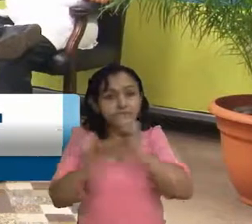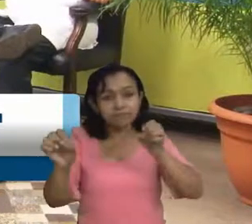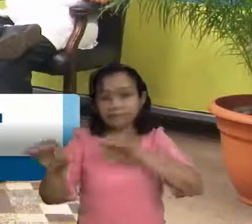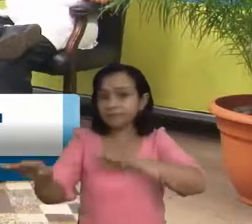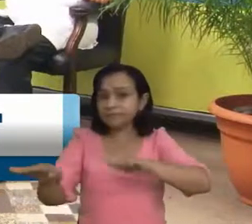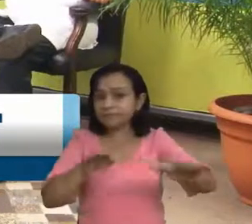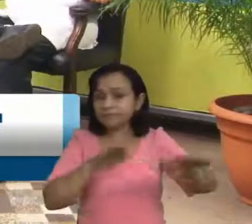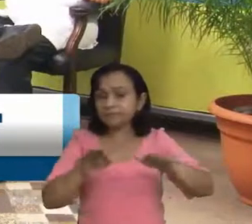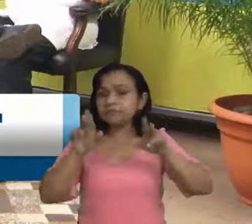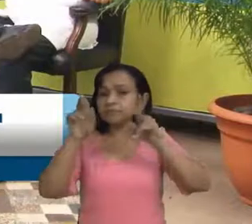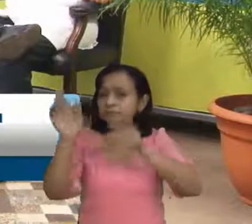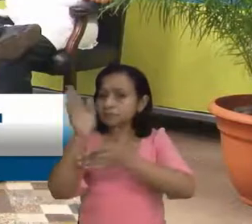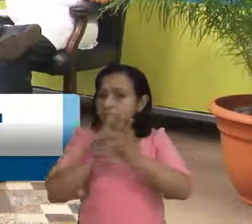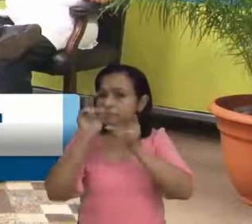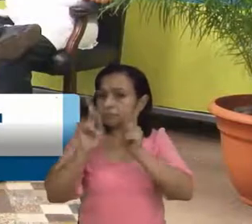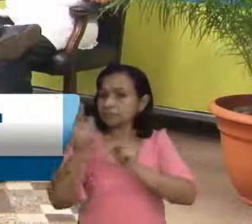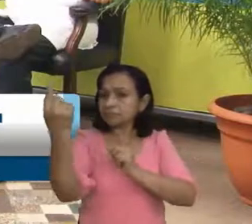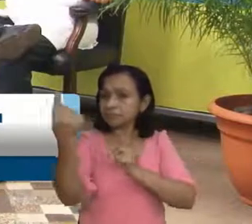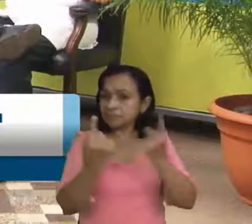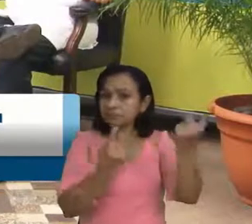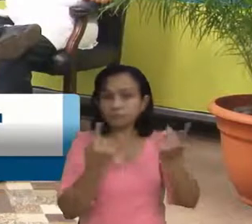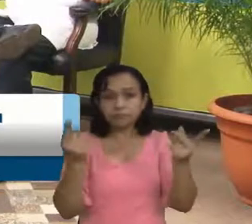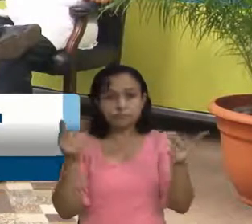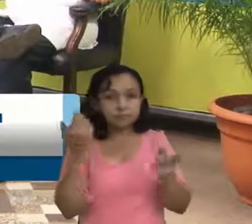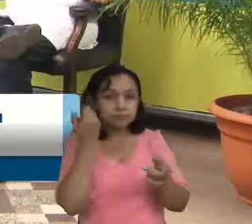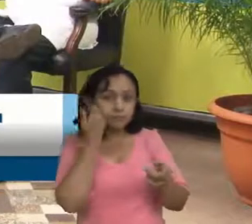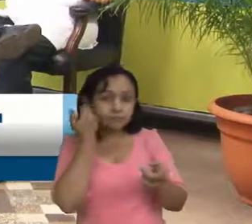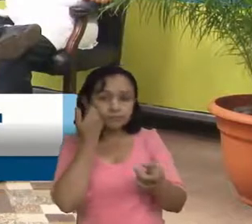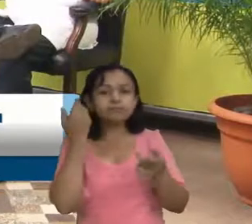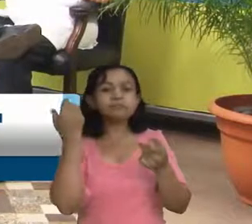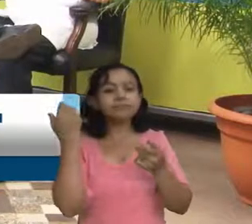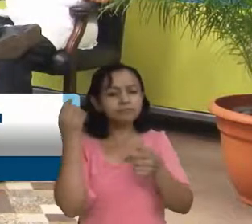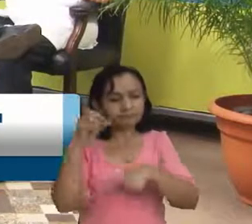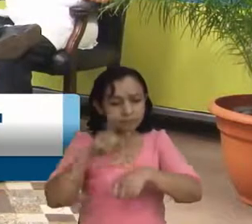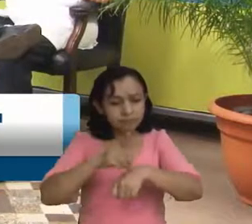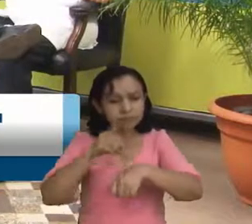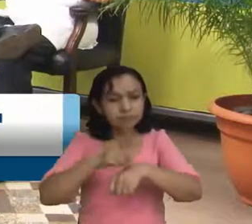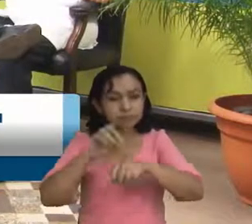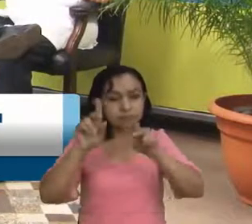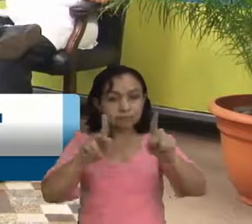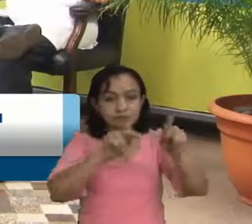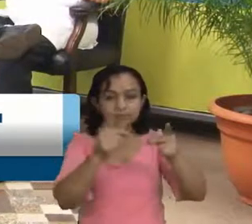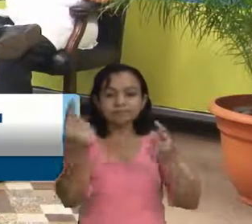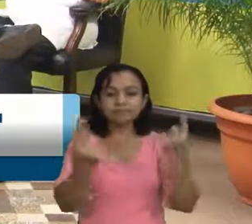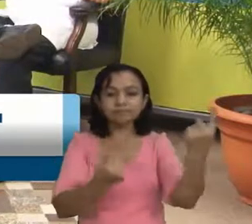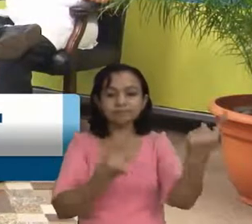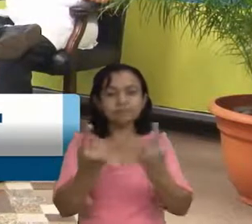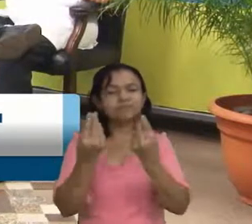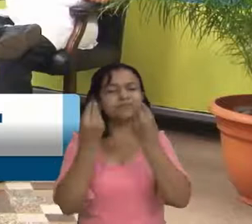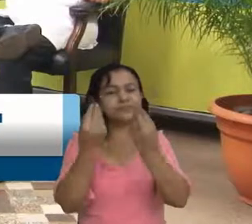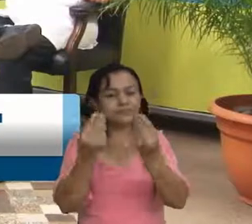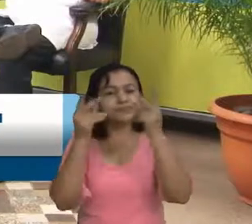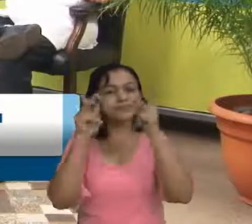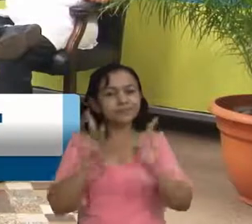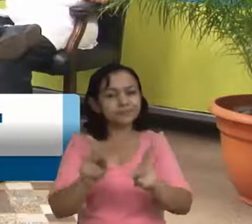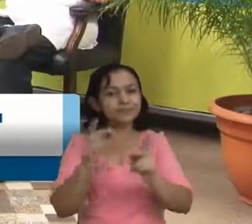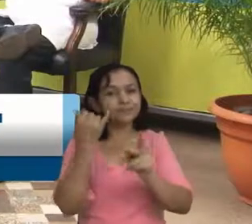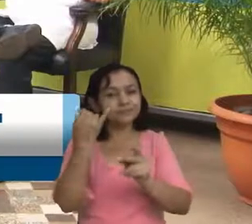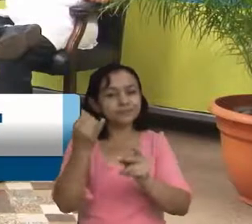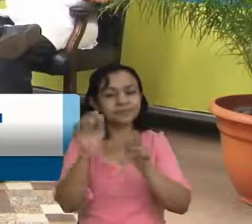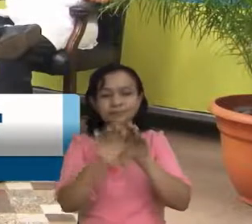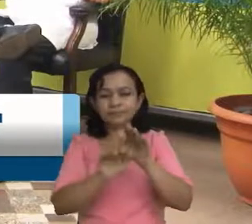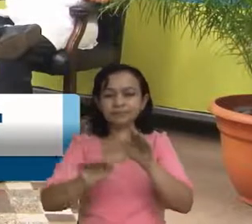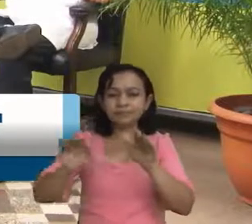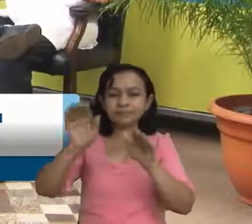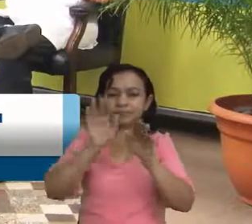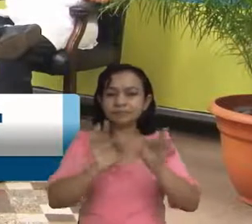personas con este tipo de gravedad? Sí, llegan y es bastante, bastante frecuente. ¿Cuál es la principal